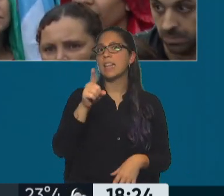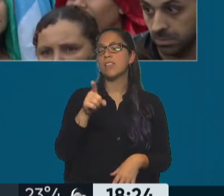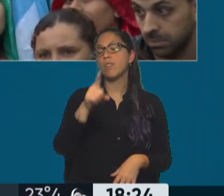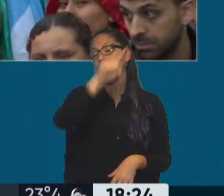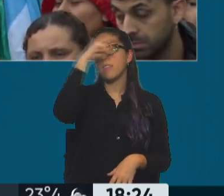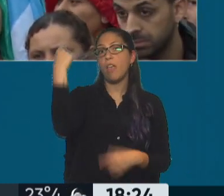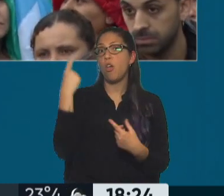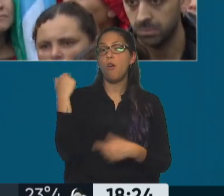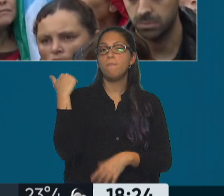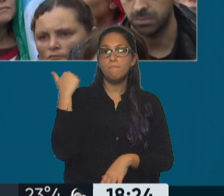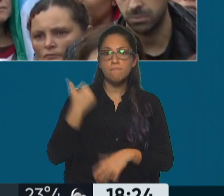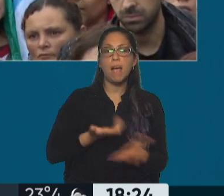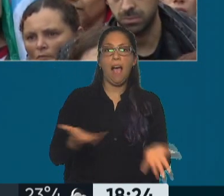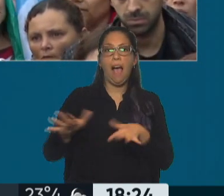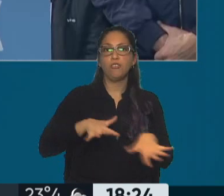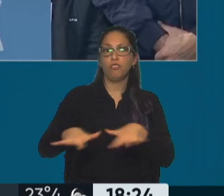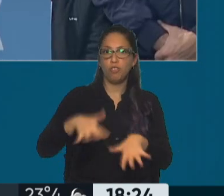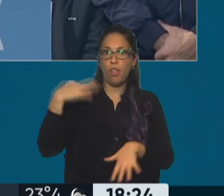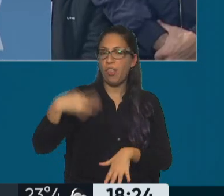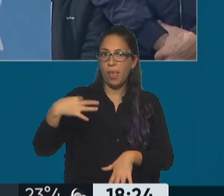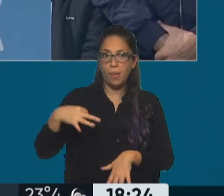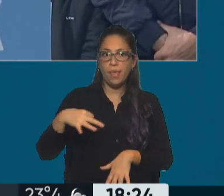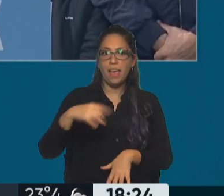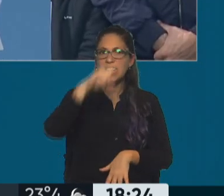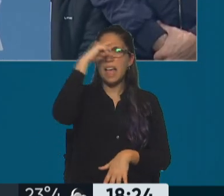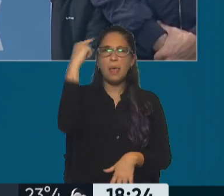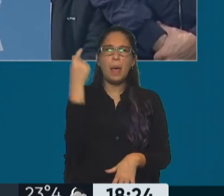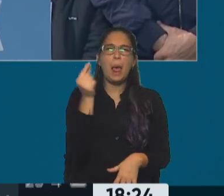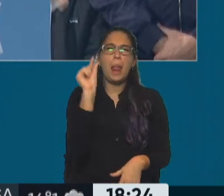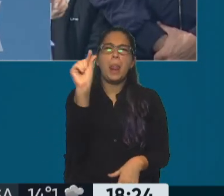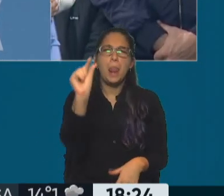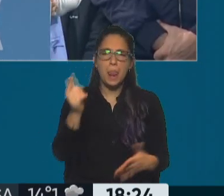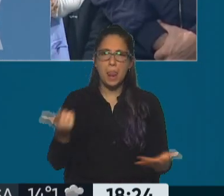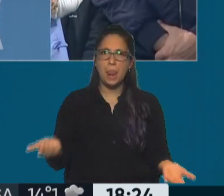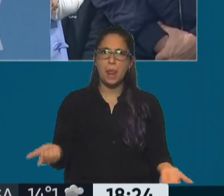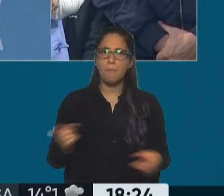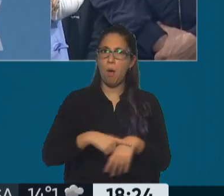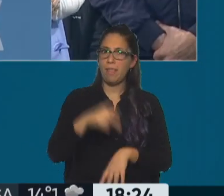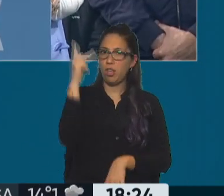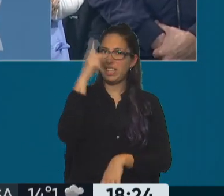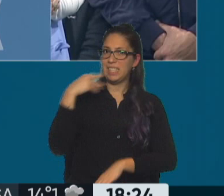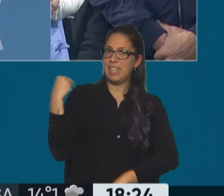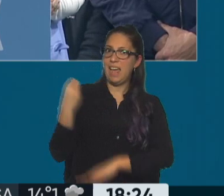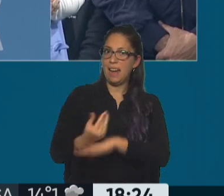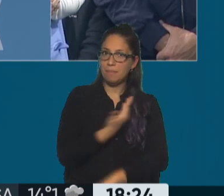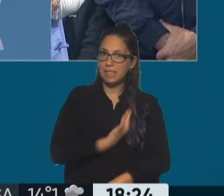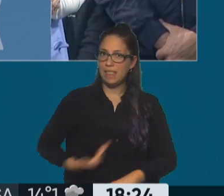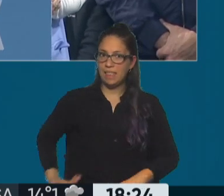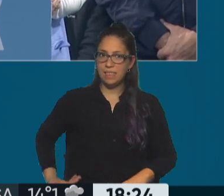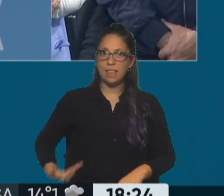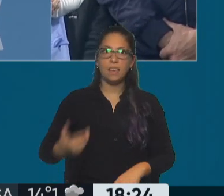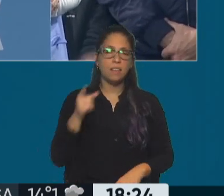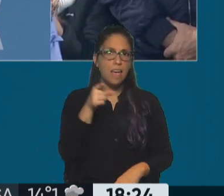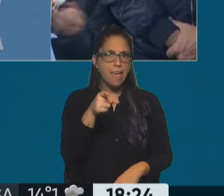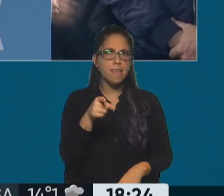presente, y uno de los actores fundamentales cuando dice el Estado era así de chiquito cuando asume Néstor Kirchner, y un poco